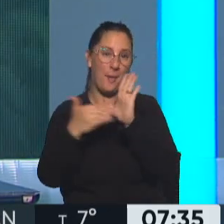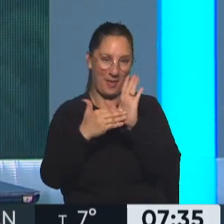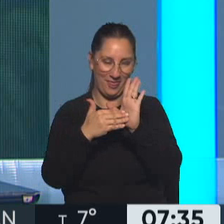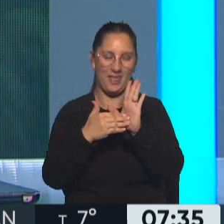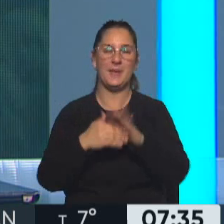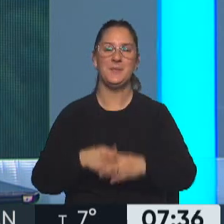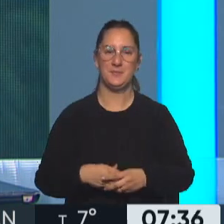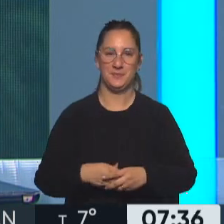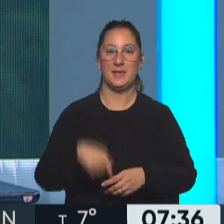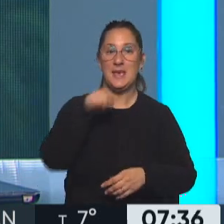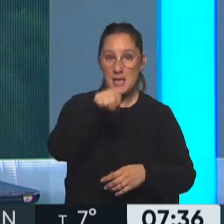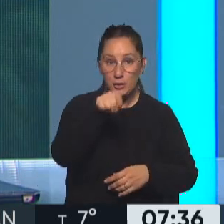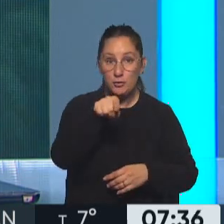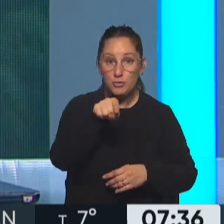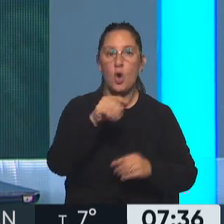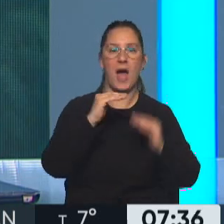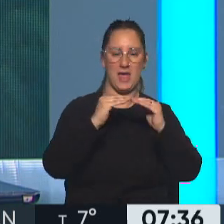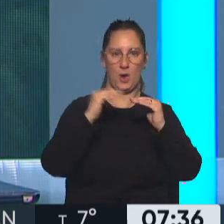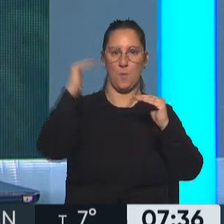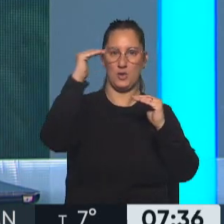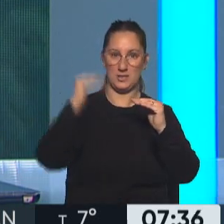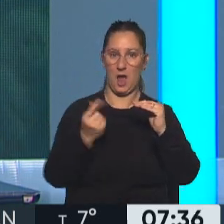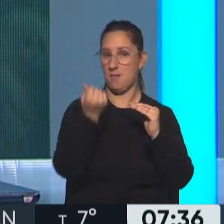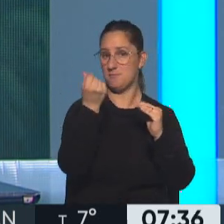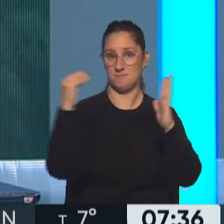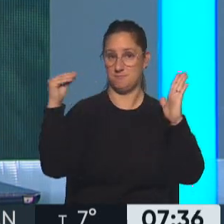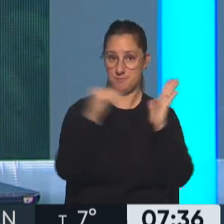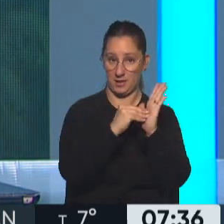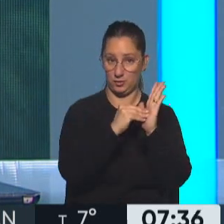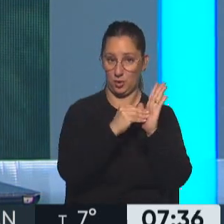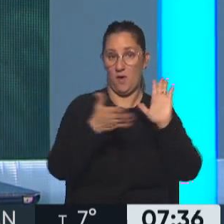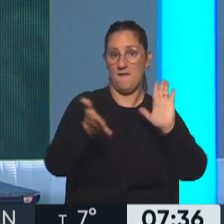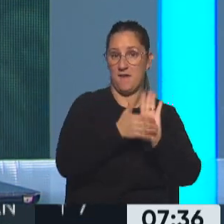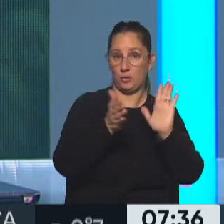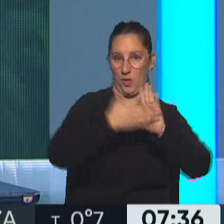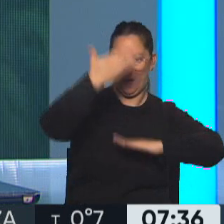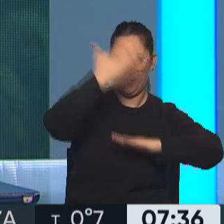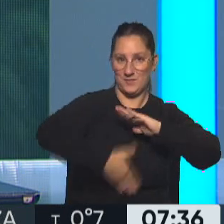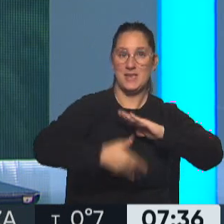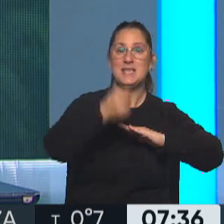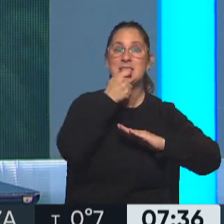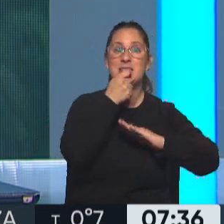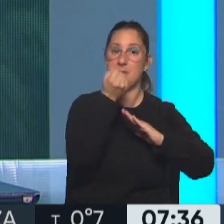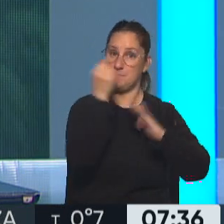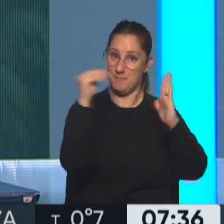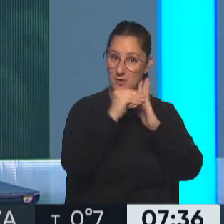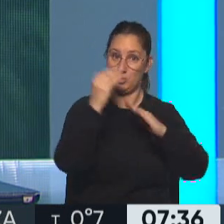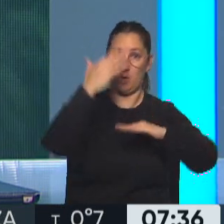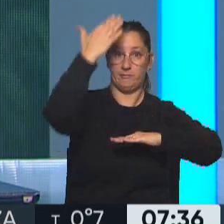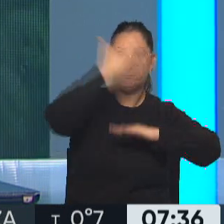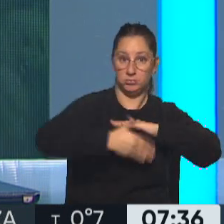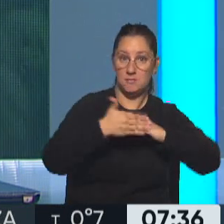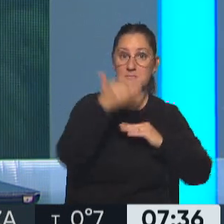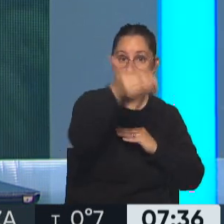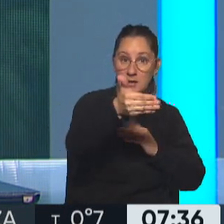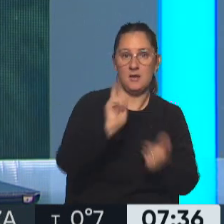y eso tiene una determinada escala, digamos, un monto que uno puede facturar. Si te pasás de ese monto, pasás de escala